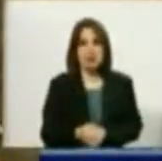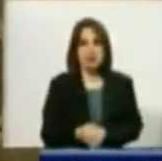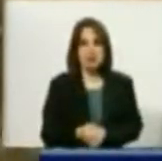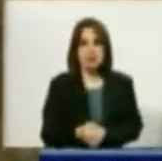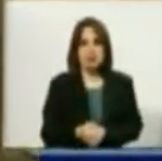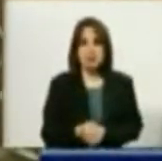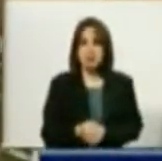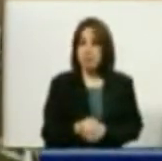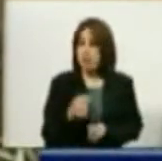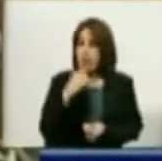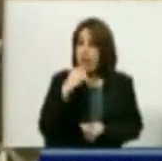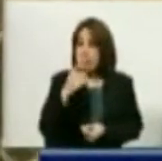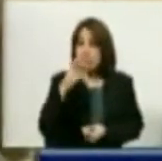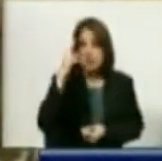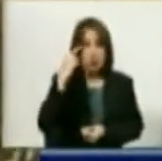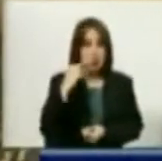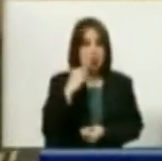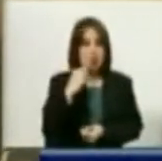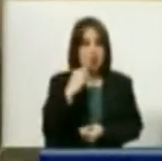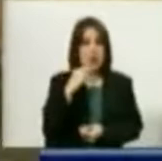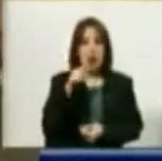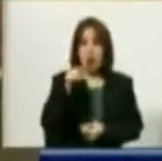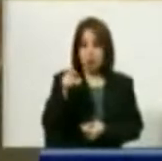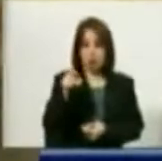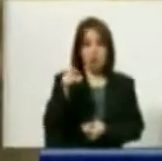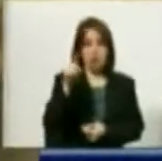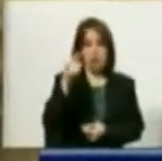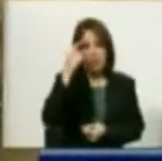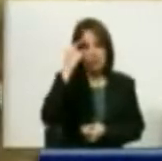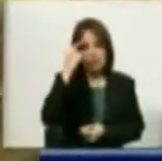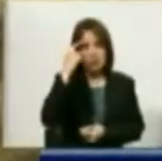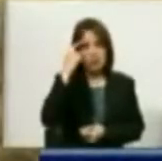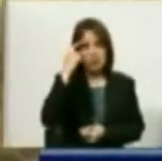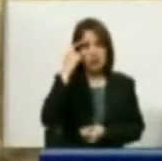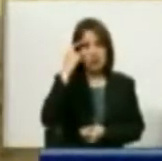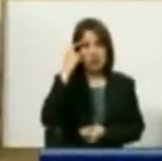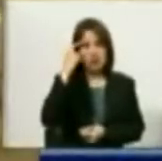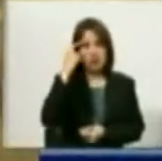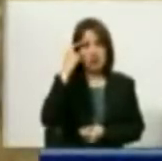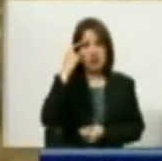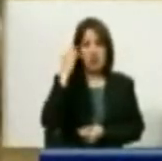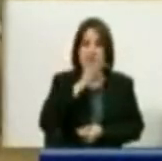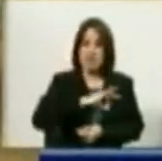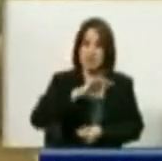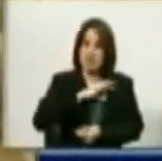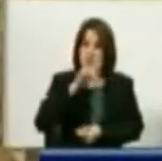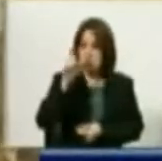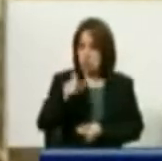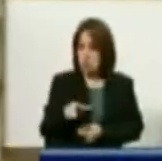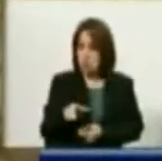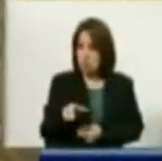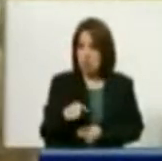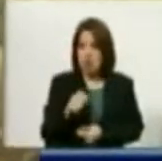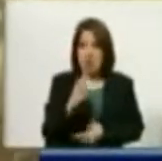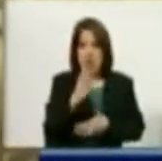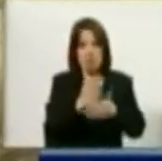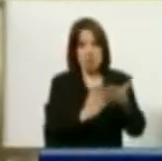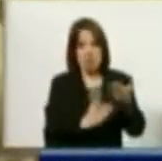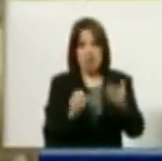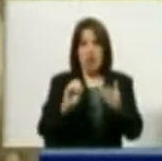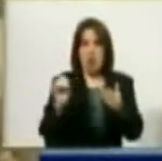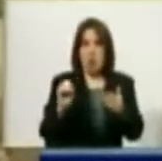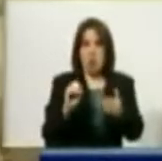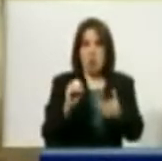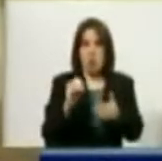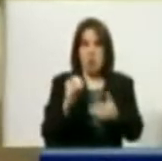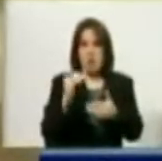le dice Bolívar sepa usted señor Irving que más de la mitad o la mitad de la población